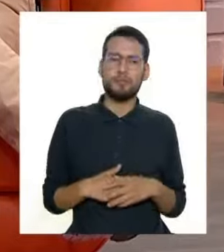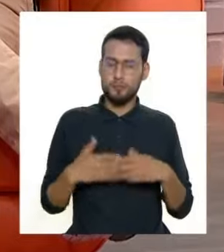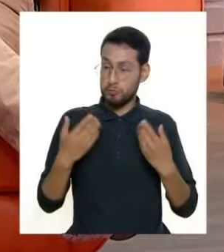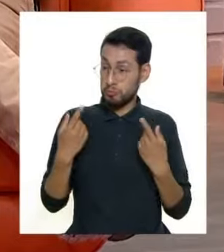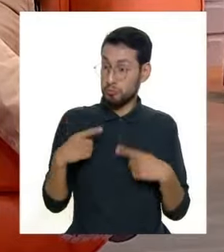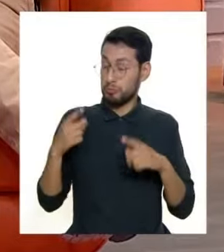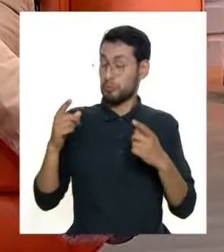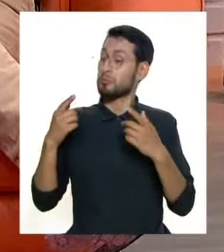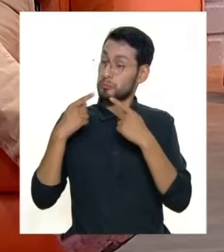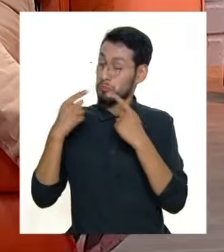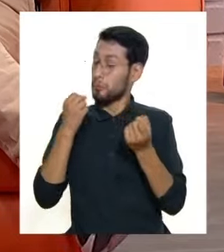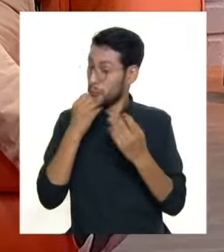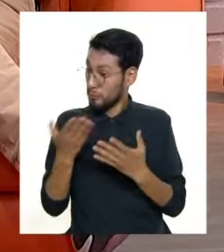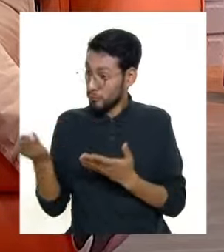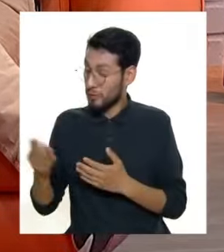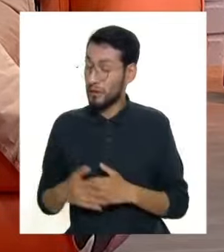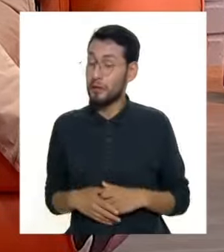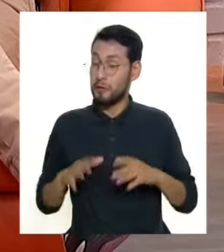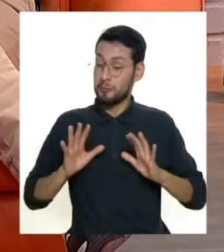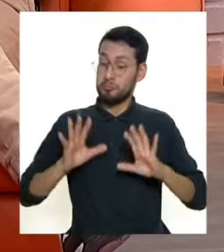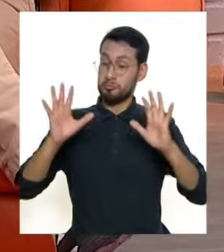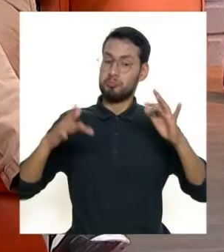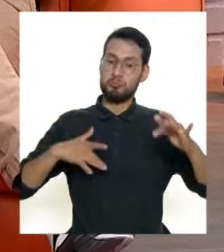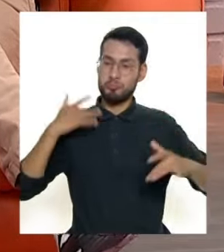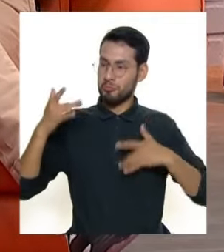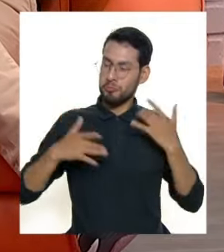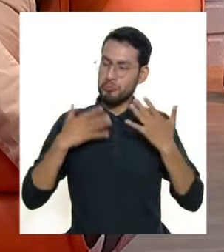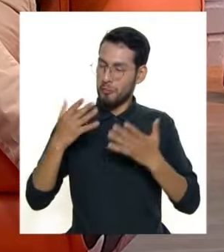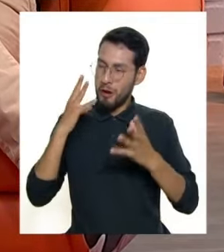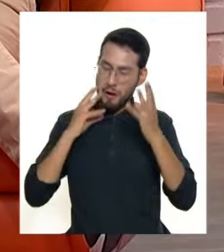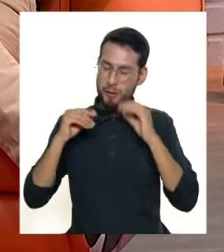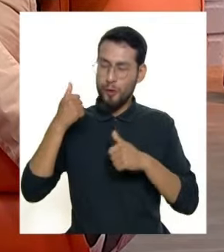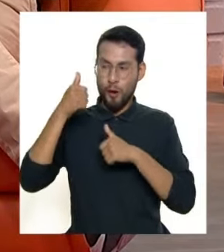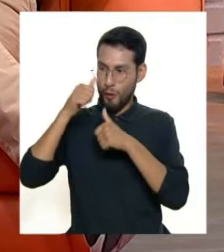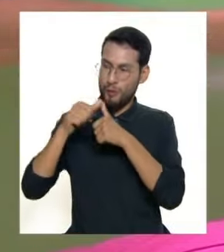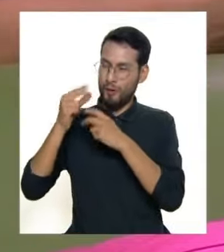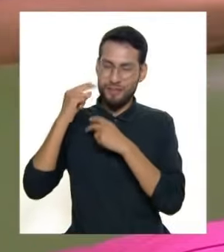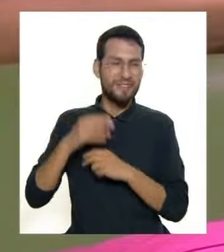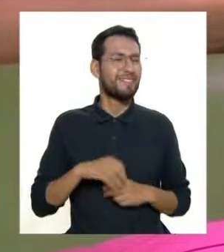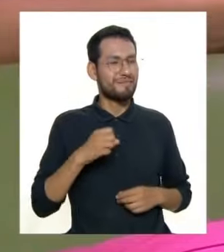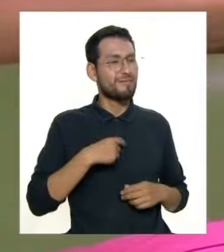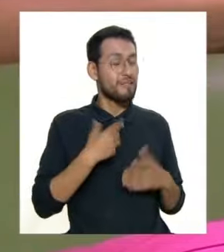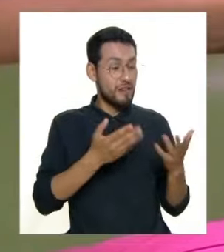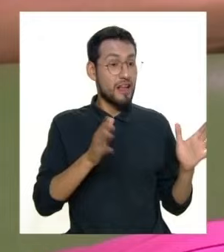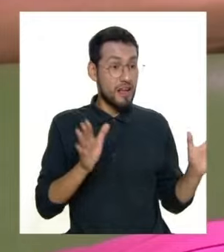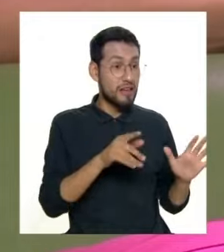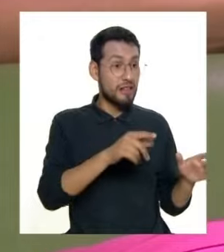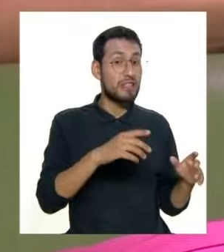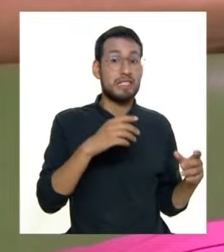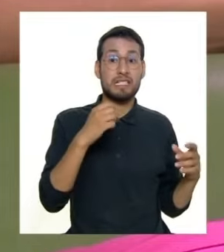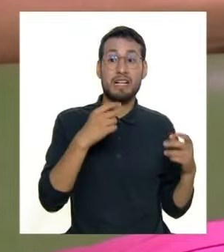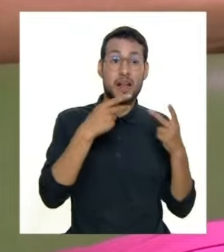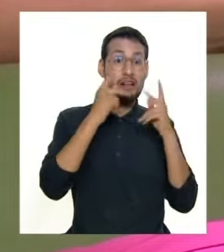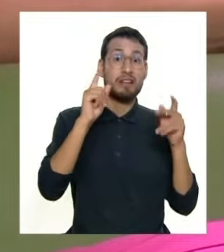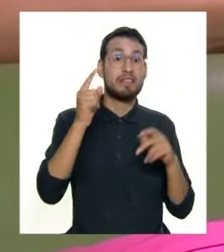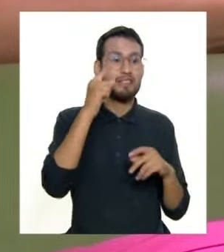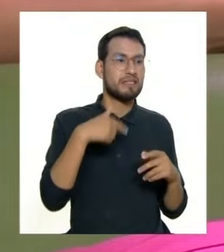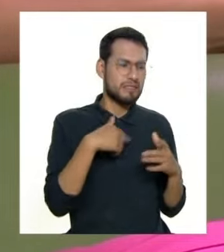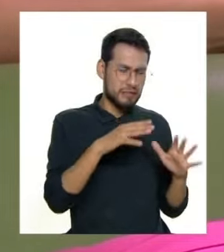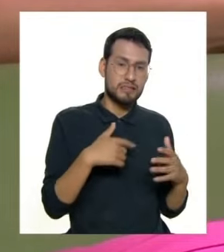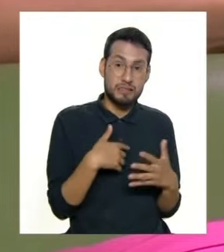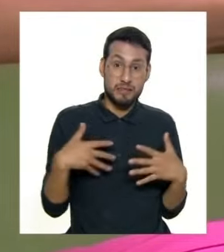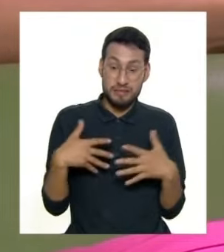cosas maravillosas, o sea, experiencias y recuerdos increíbles. Sí, yo trato de dar mucha calma a los actores el día del estreno, porque como yo vivo